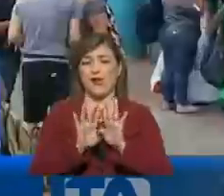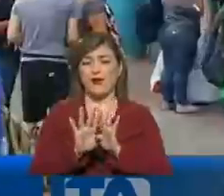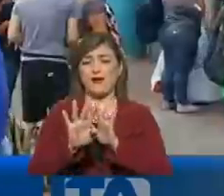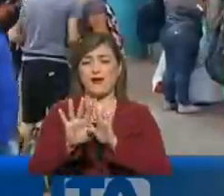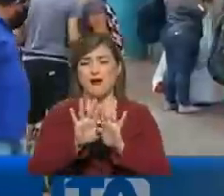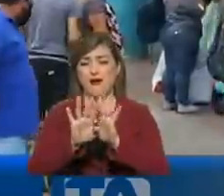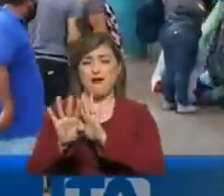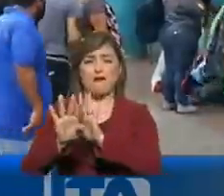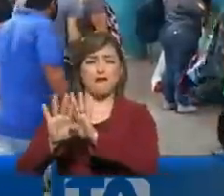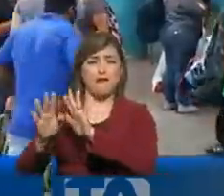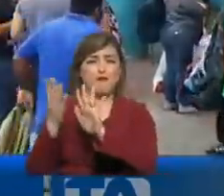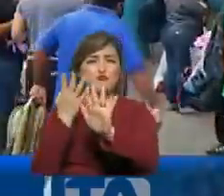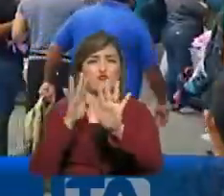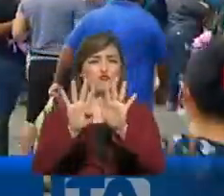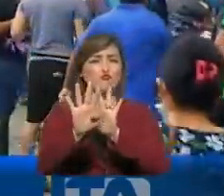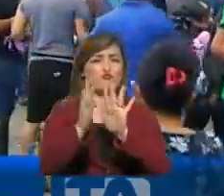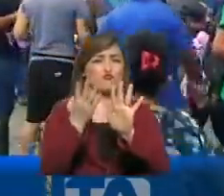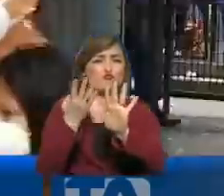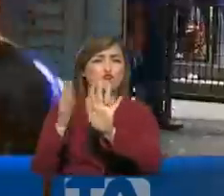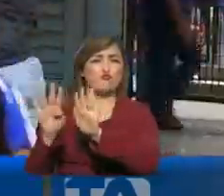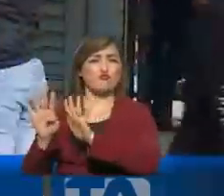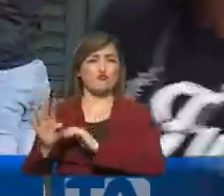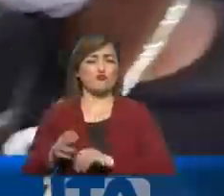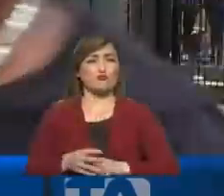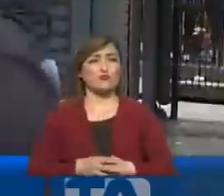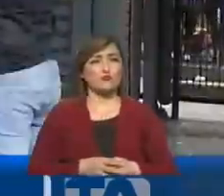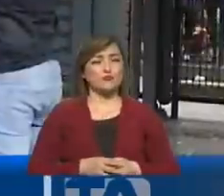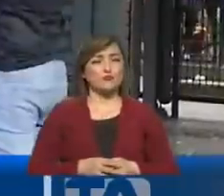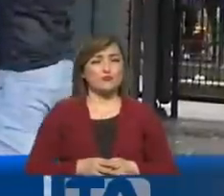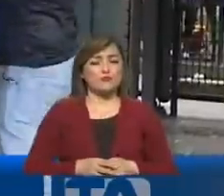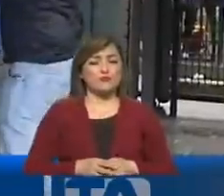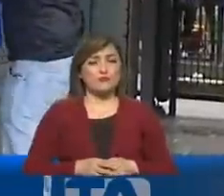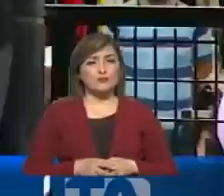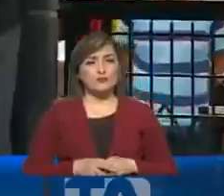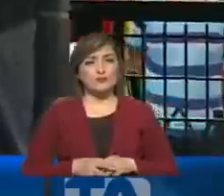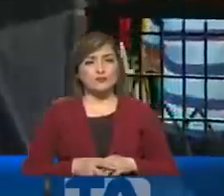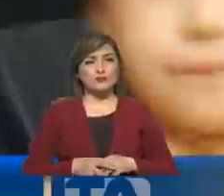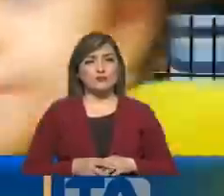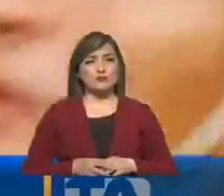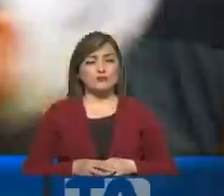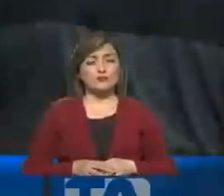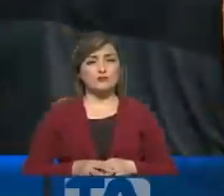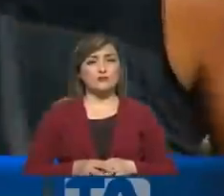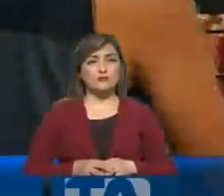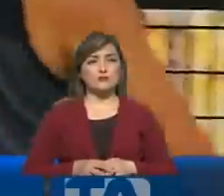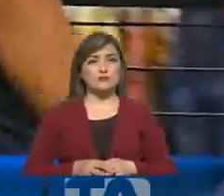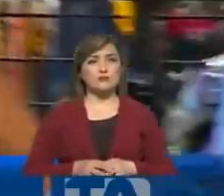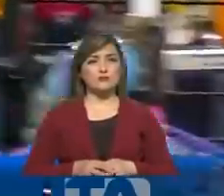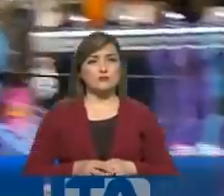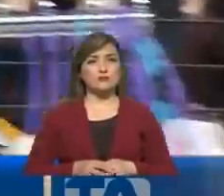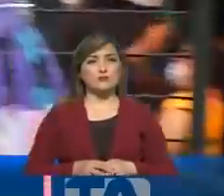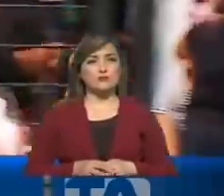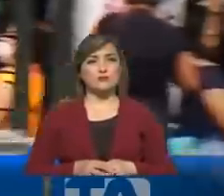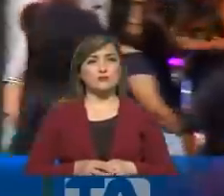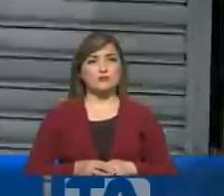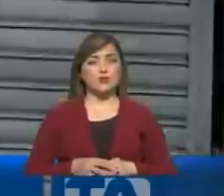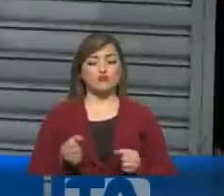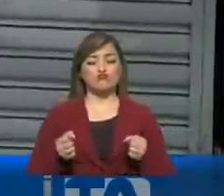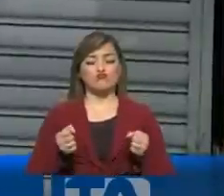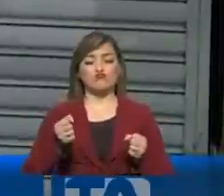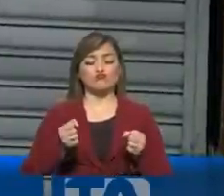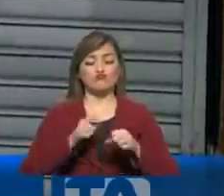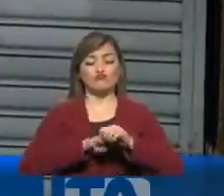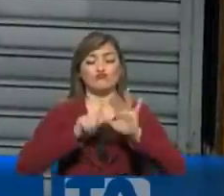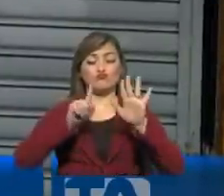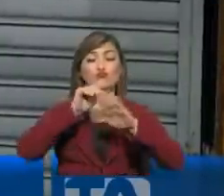vio gran cantidad de personas, se vio también algunos circulando por las principales calles, y cerca de las